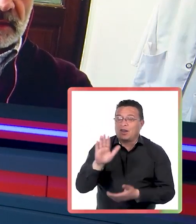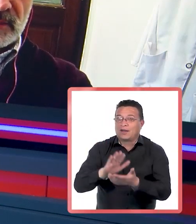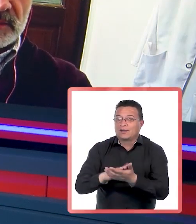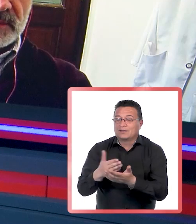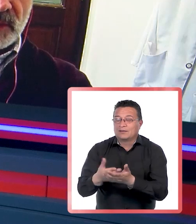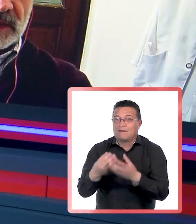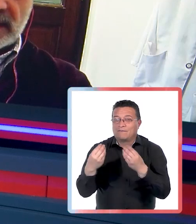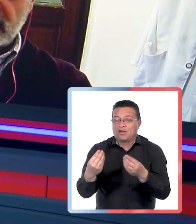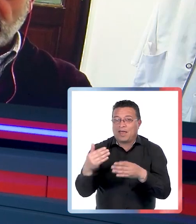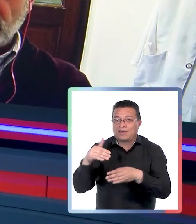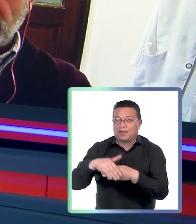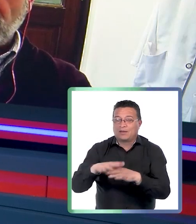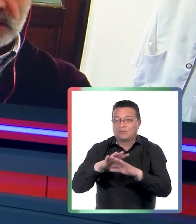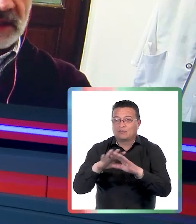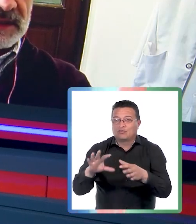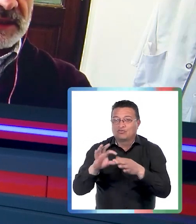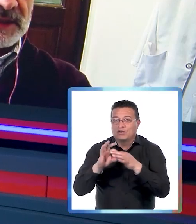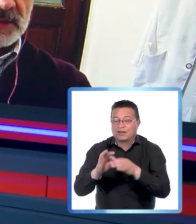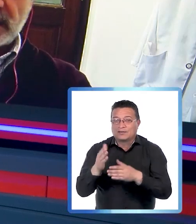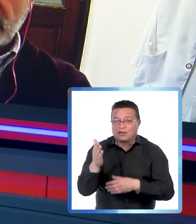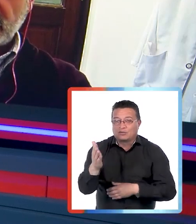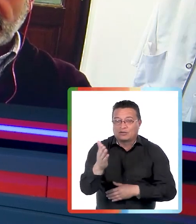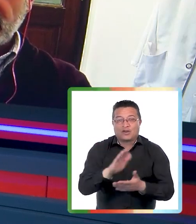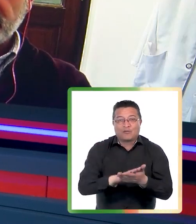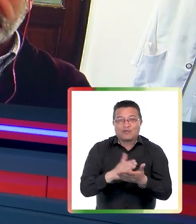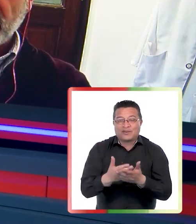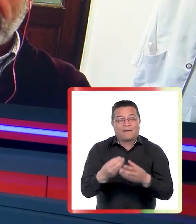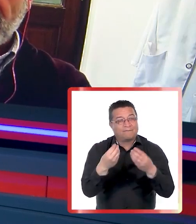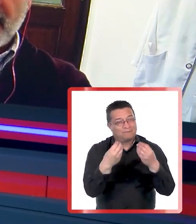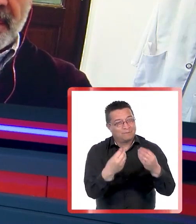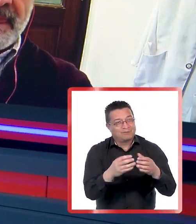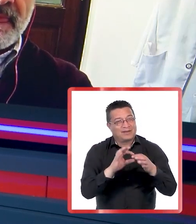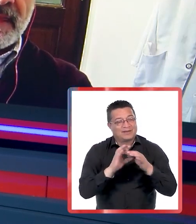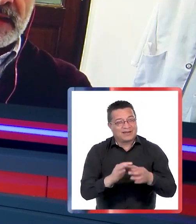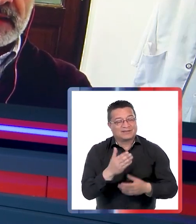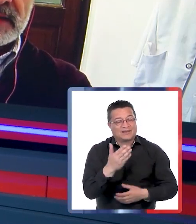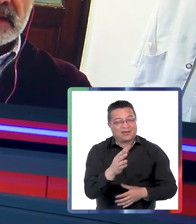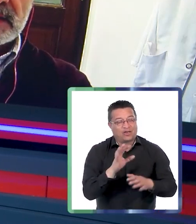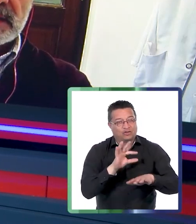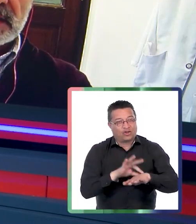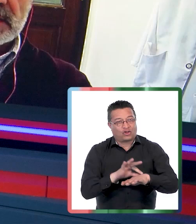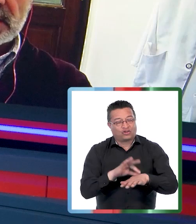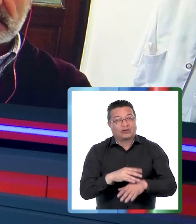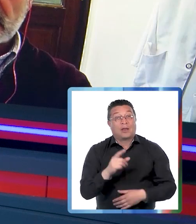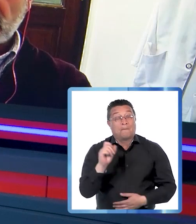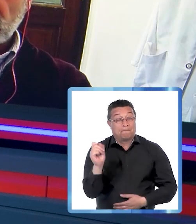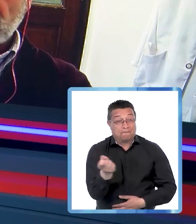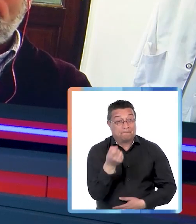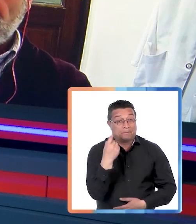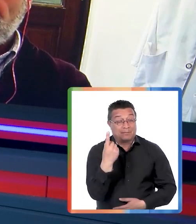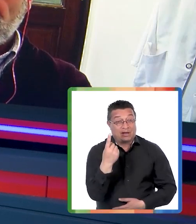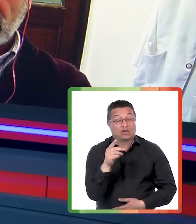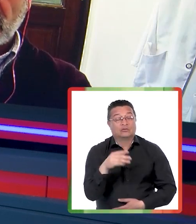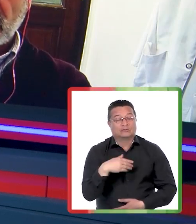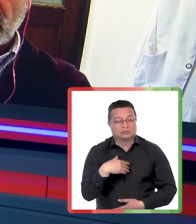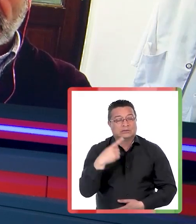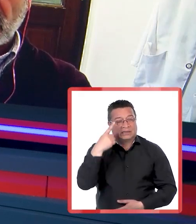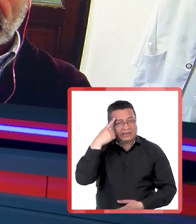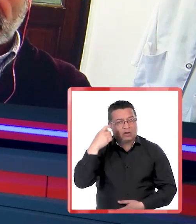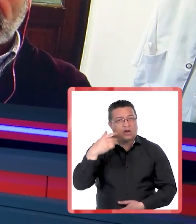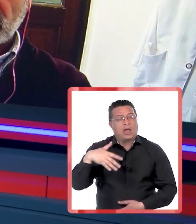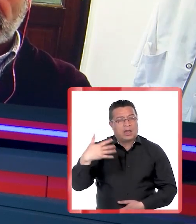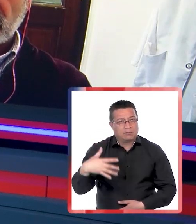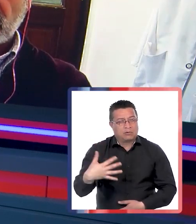Hola, ¿qué tal? Muy buenas tardes, muy bien, muchas gracias. ¿Y ustedes qué tal? Todo bien, muchas gracias, doctor. Doctor, primero que todo creo